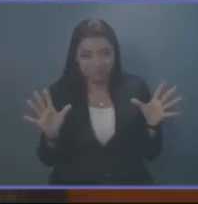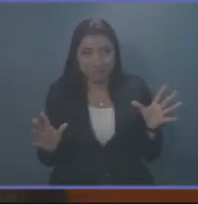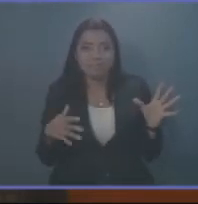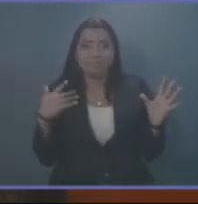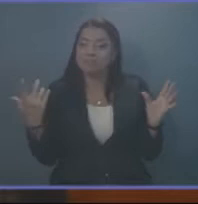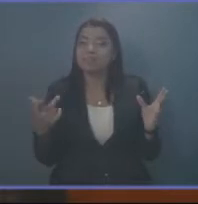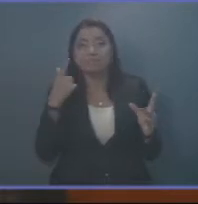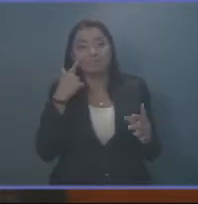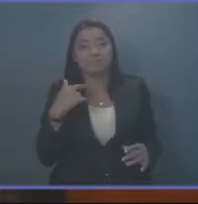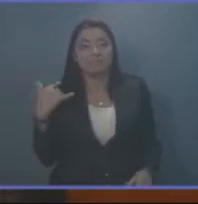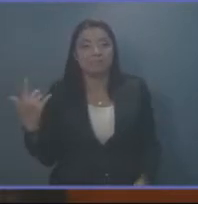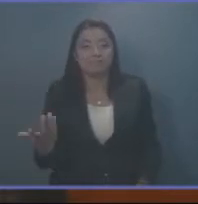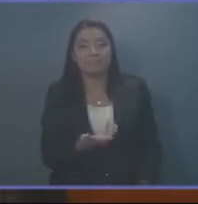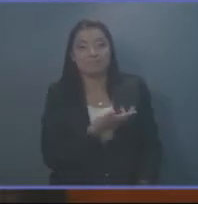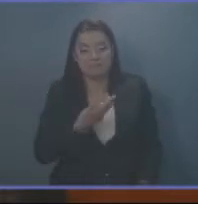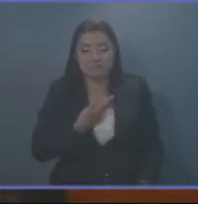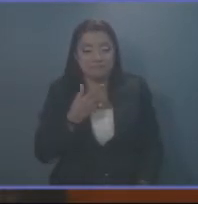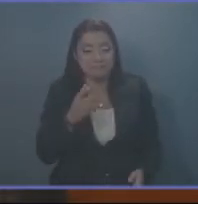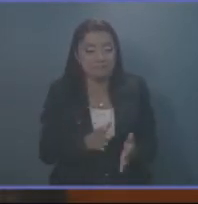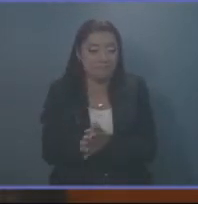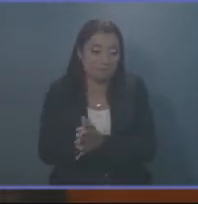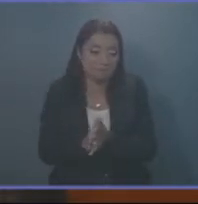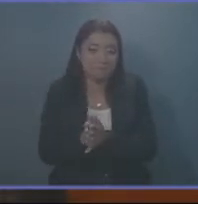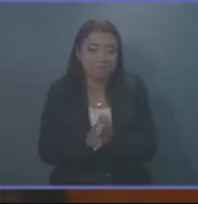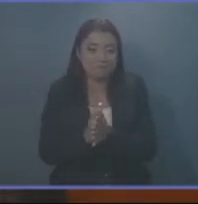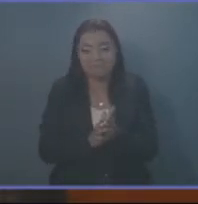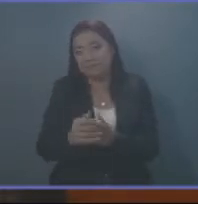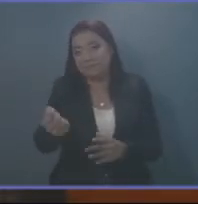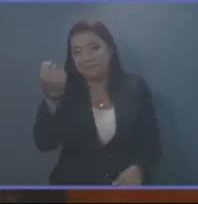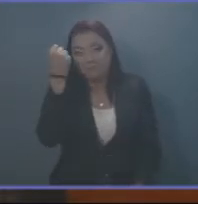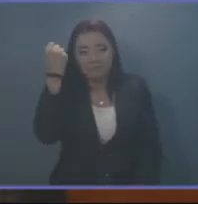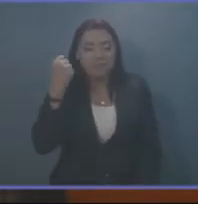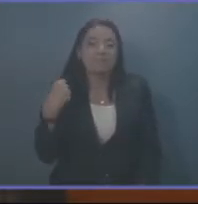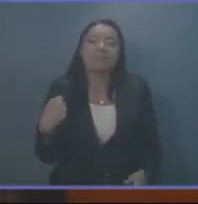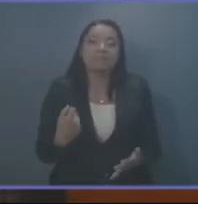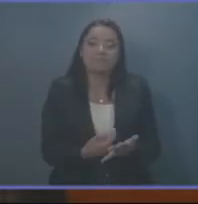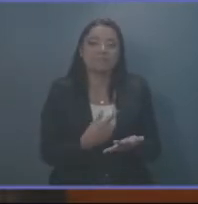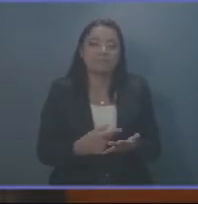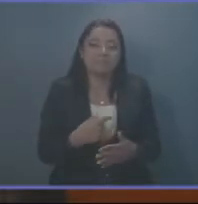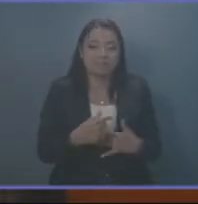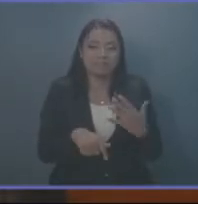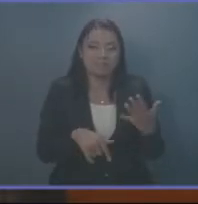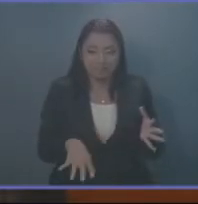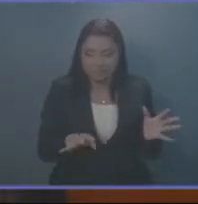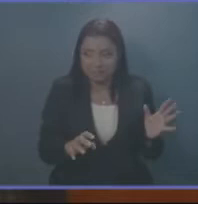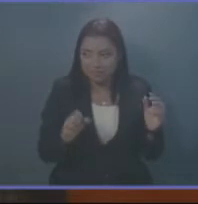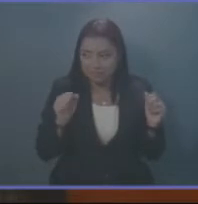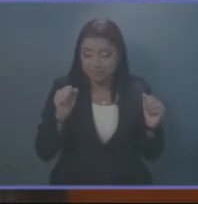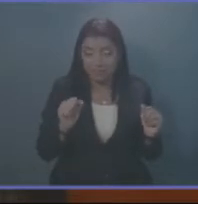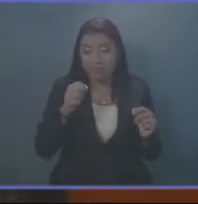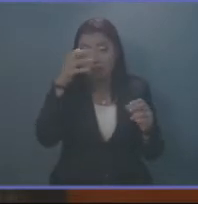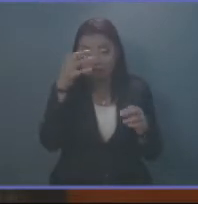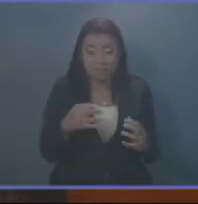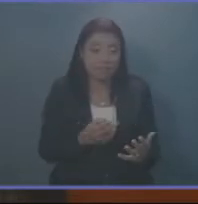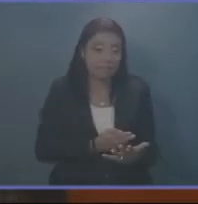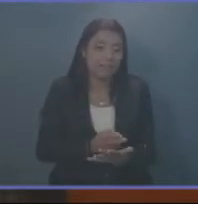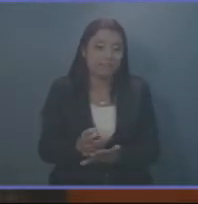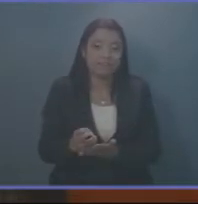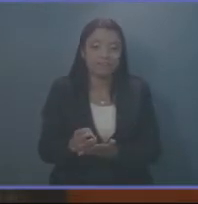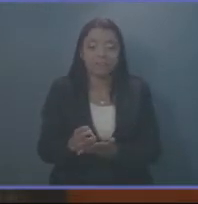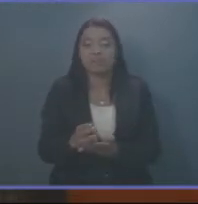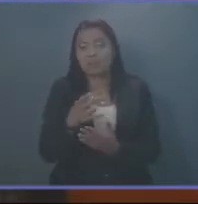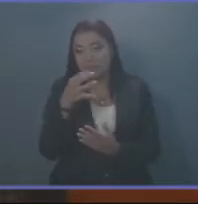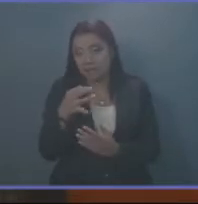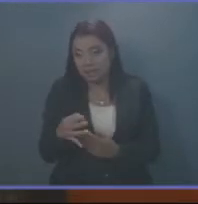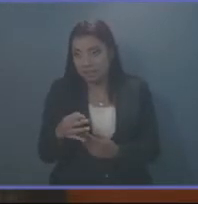que para nosotros es muy importante que las cosas se hagan en orden, que se hagan en transparencia.